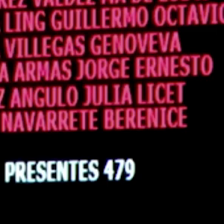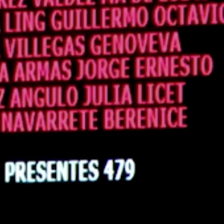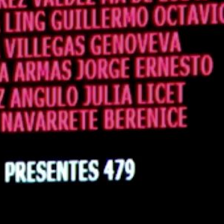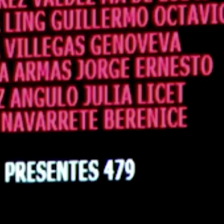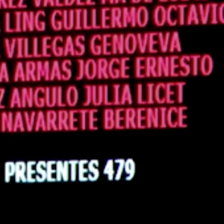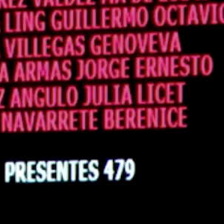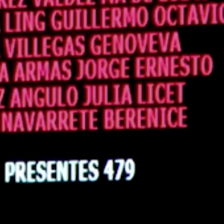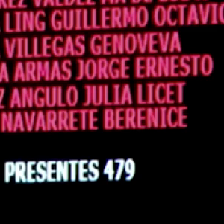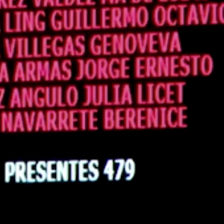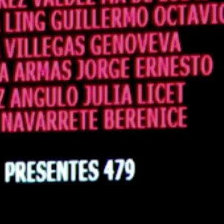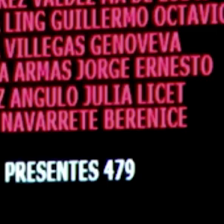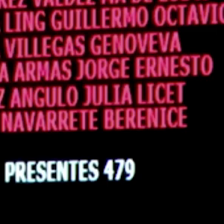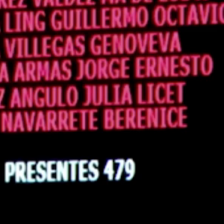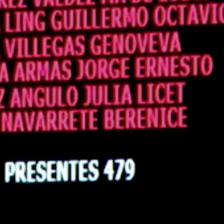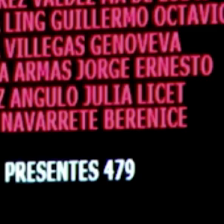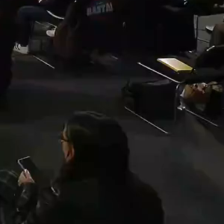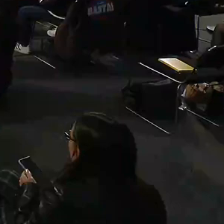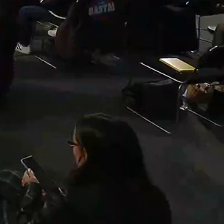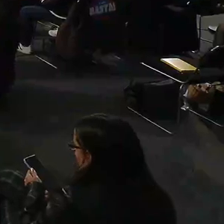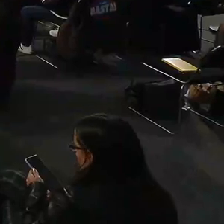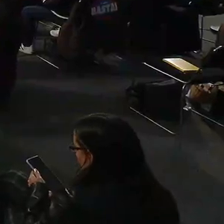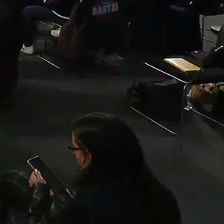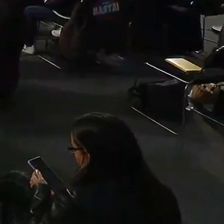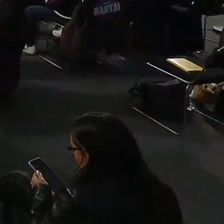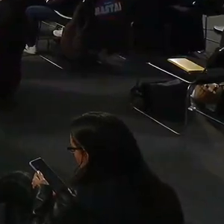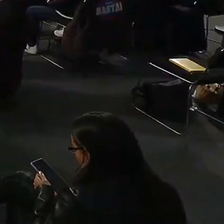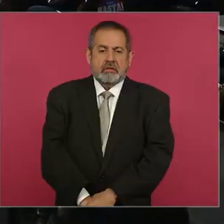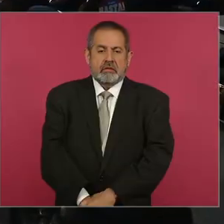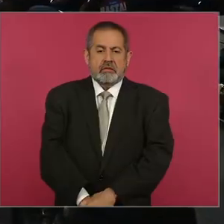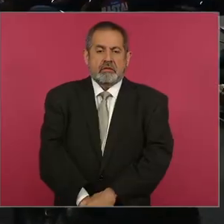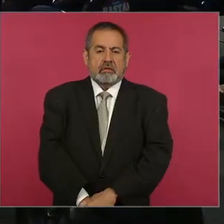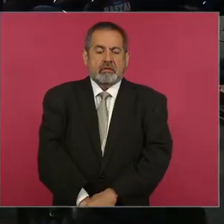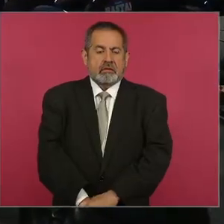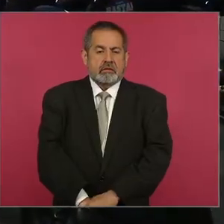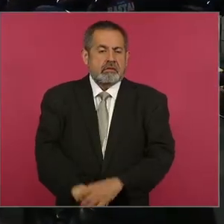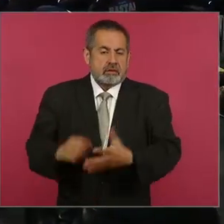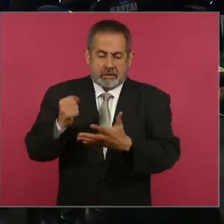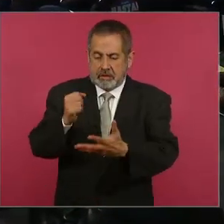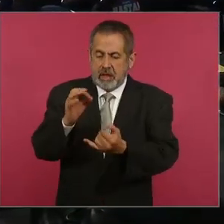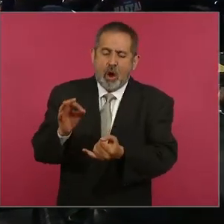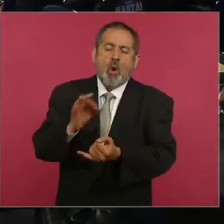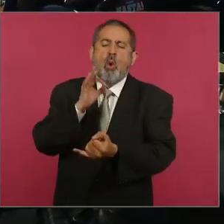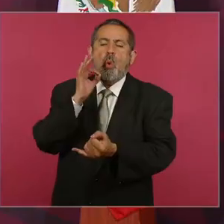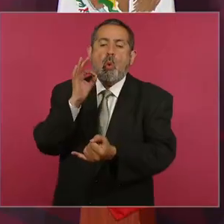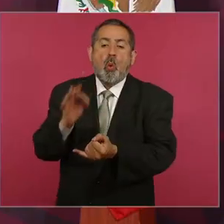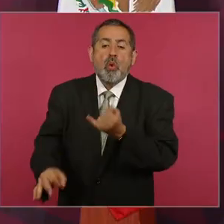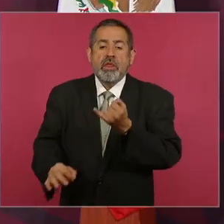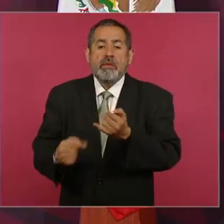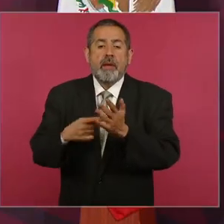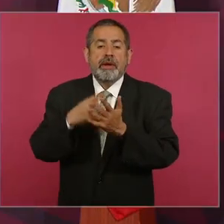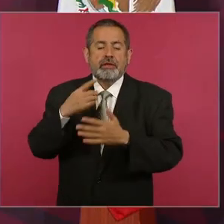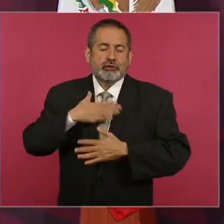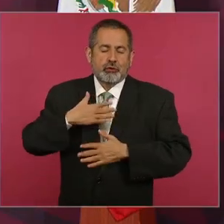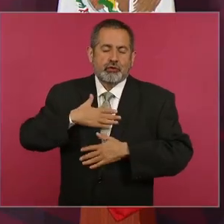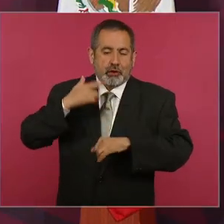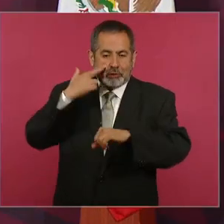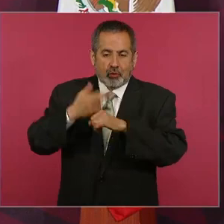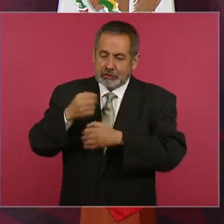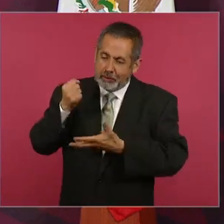Sí. Pero ya, es el último presupuesto que me toca